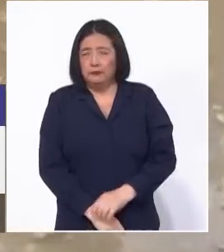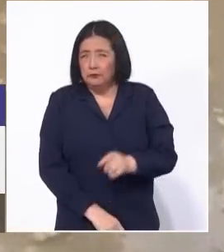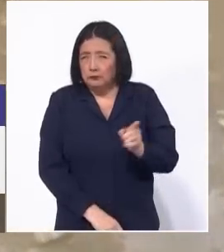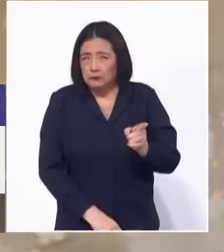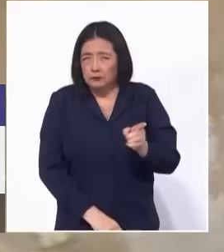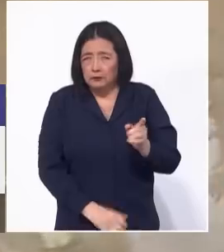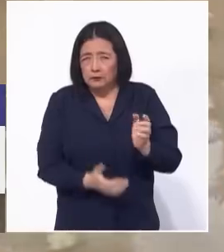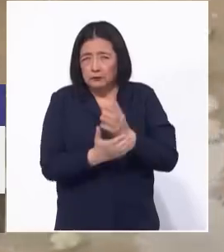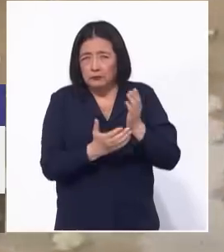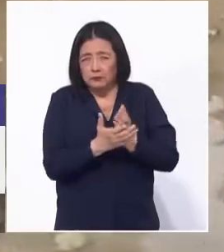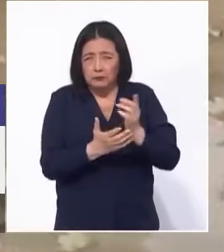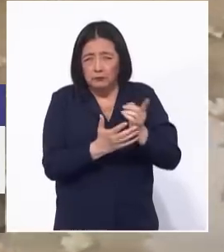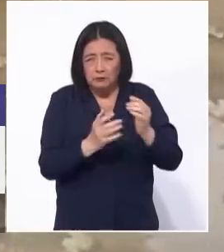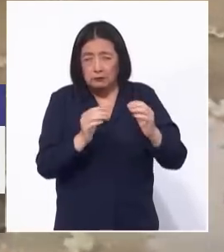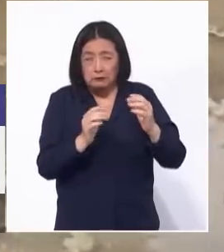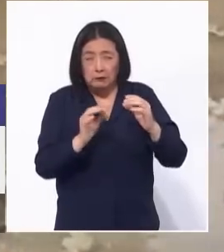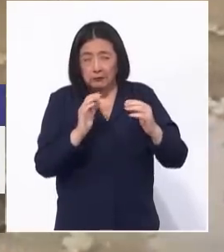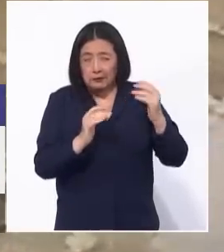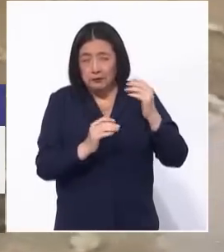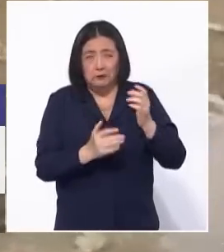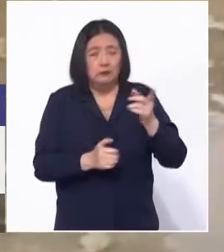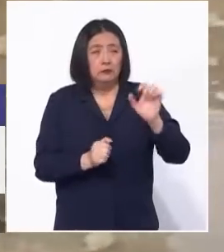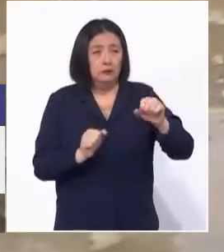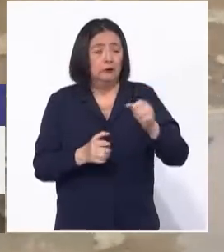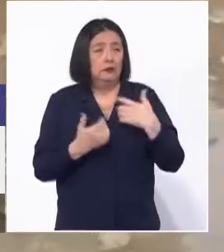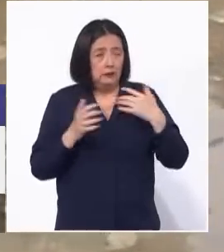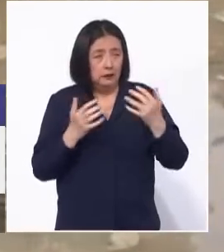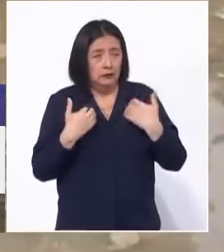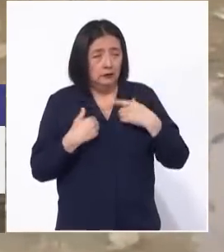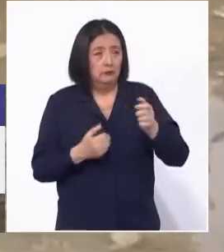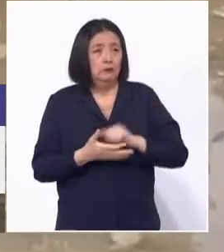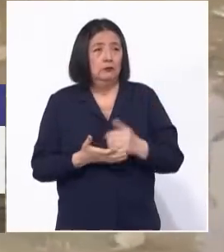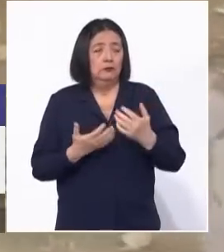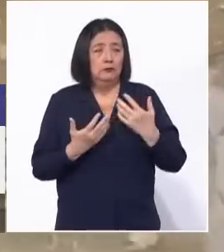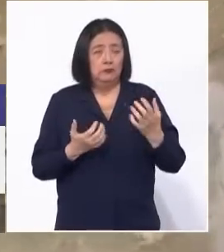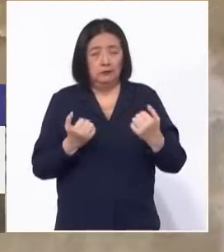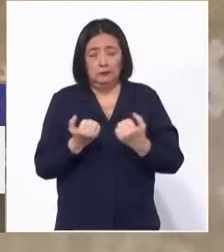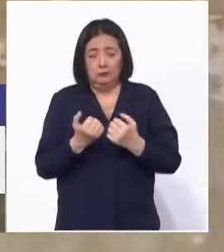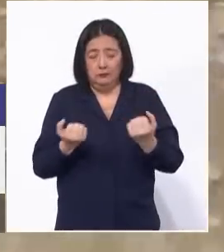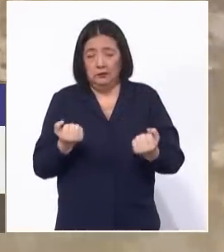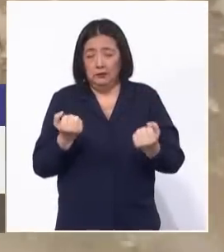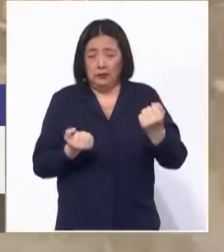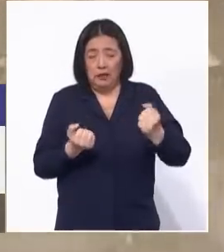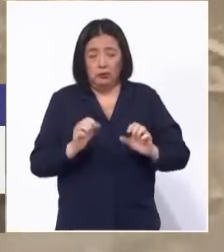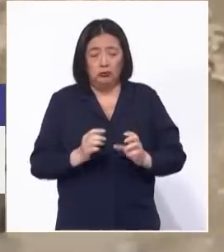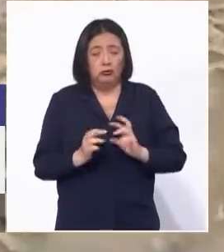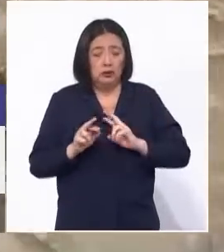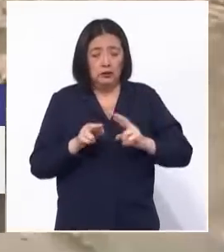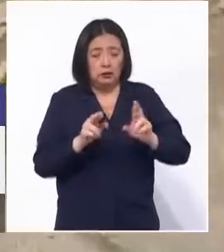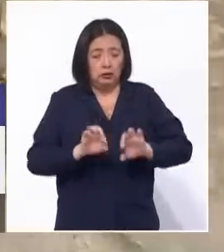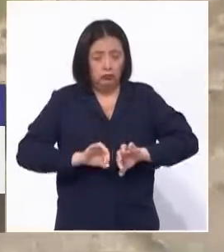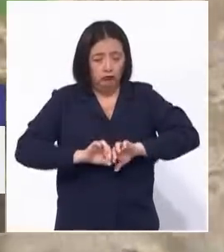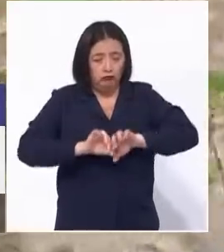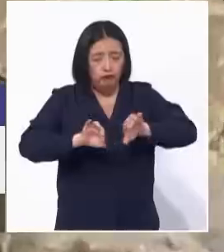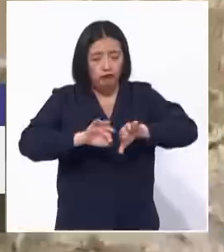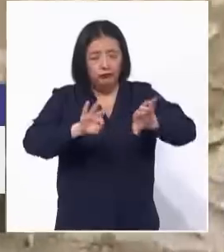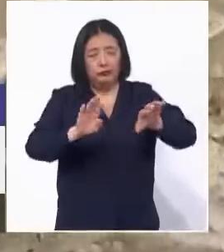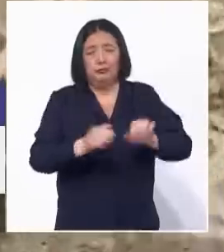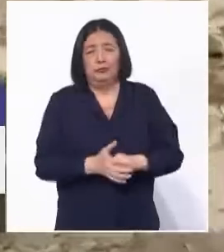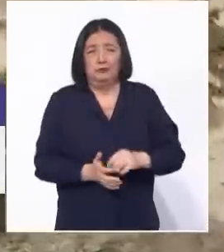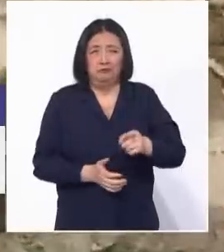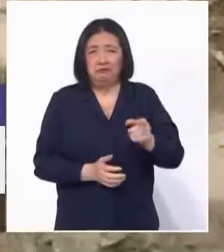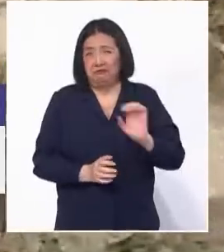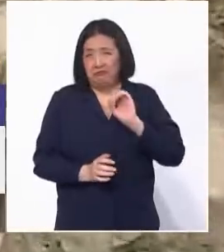Estamos teniendo algunos problemas para estabilizar la señal, Carla, ahí la tenemos. Con las maquinarias que había hecho y con la descolmatación del río y los diques formados, no iba